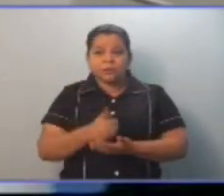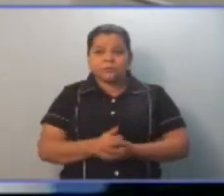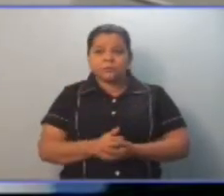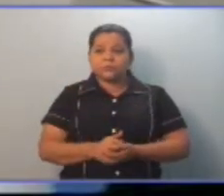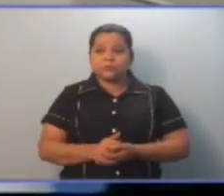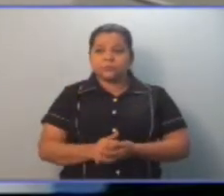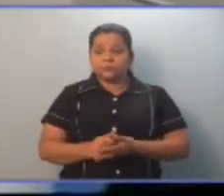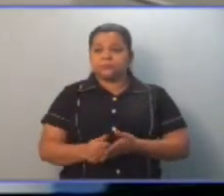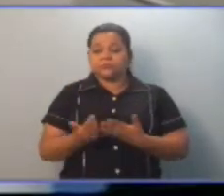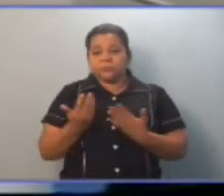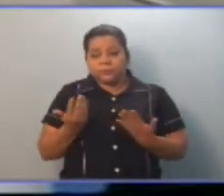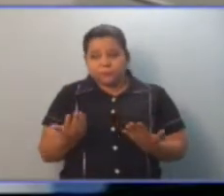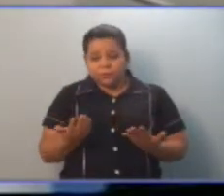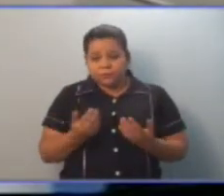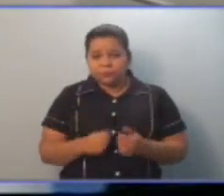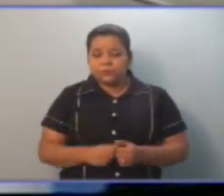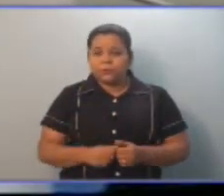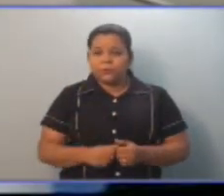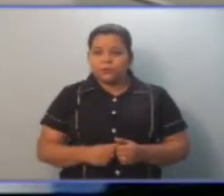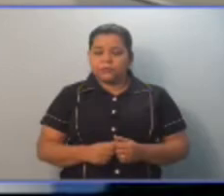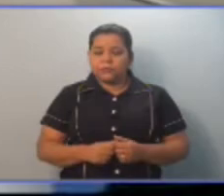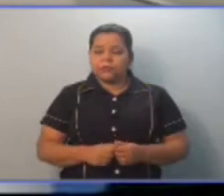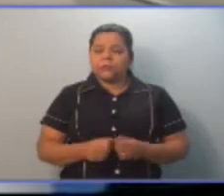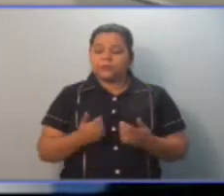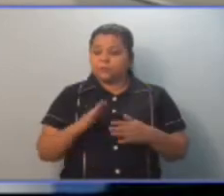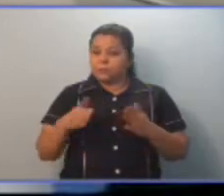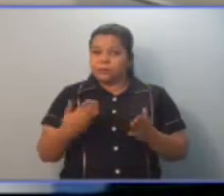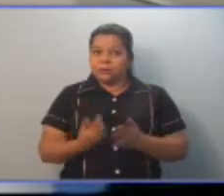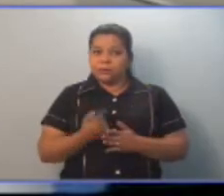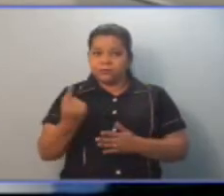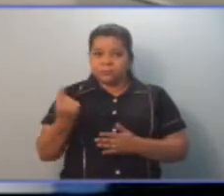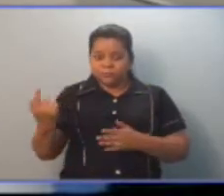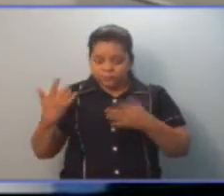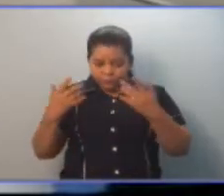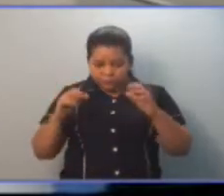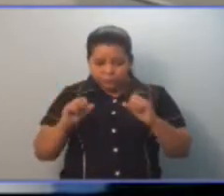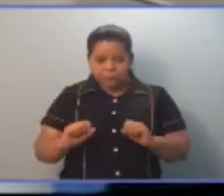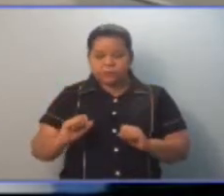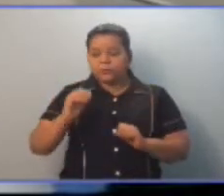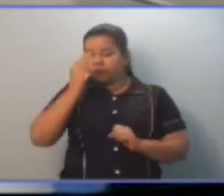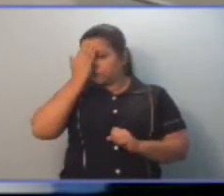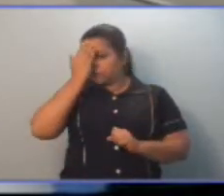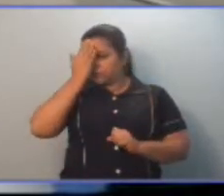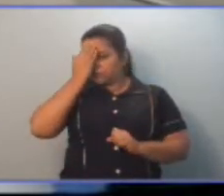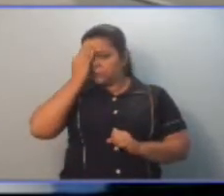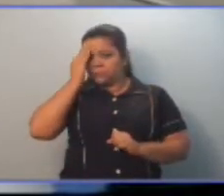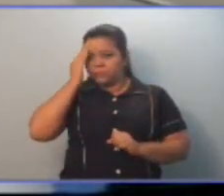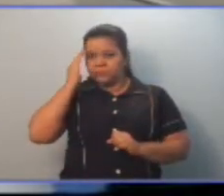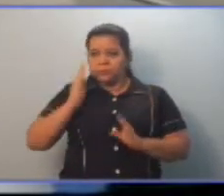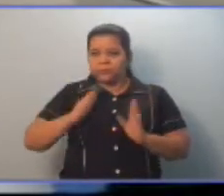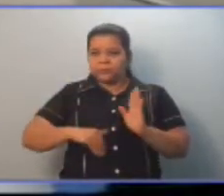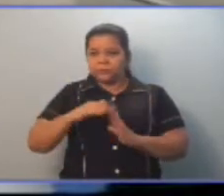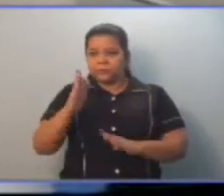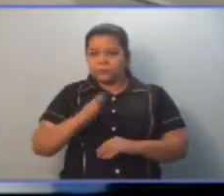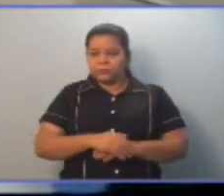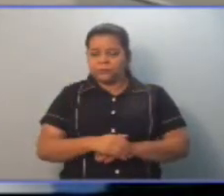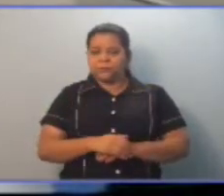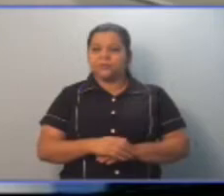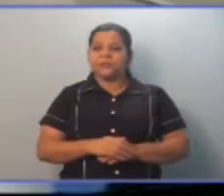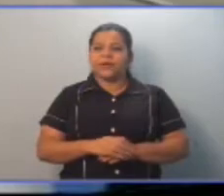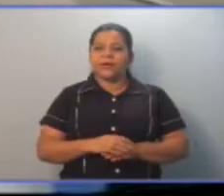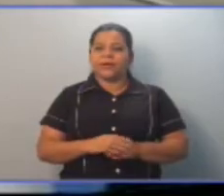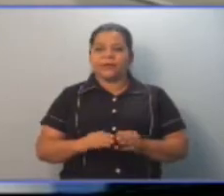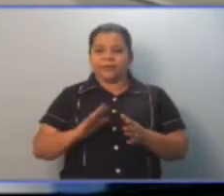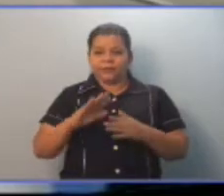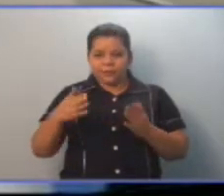público para que las personas tuvieran conocimiento de lo que se está tratando o de lo que se